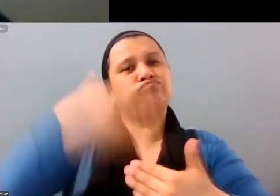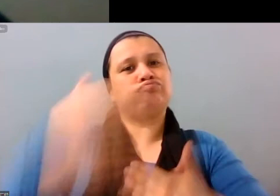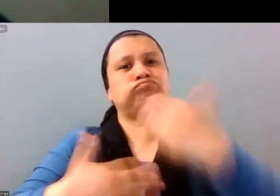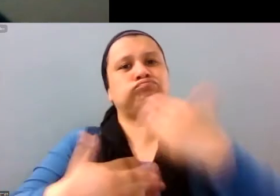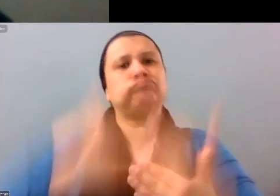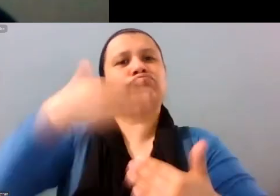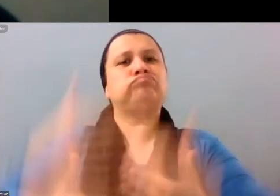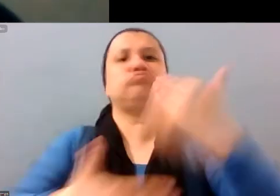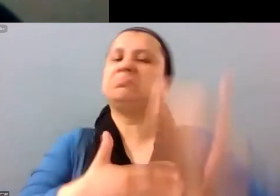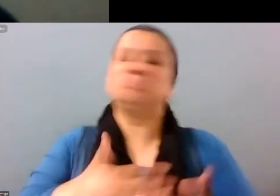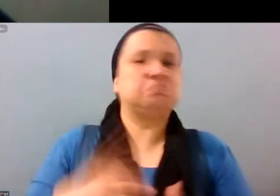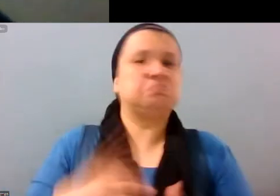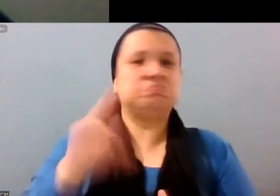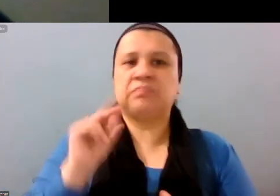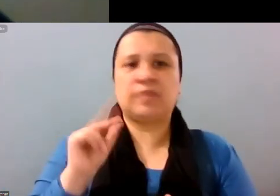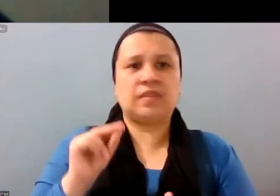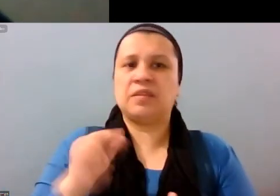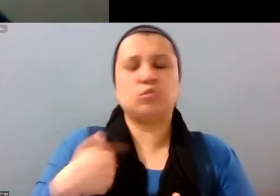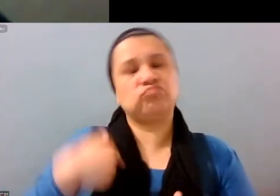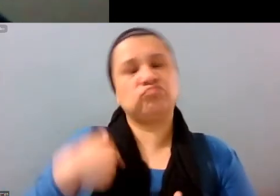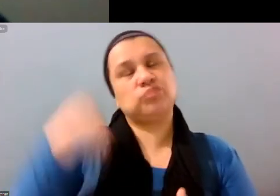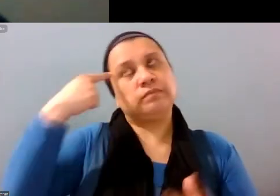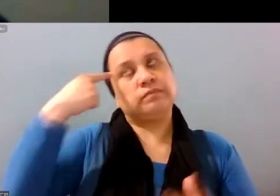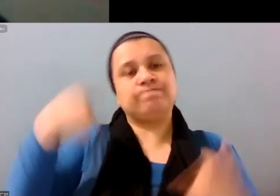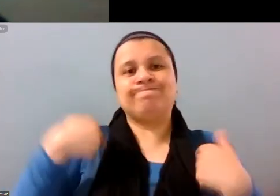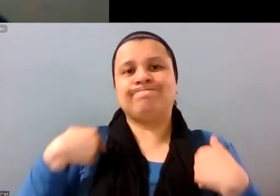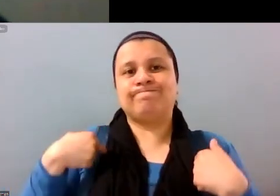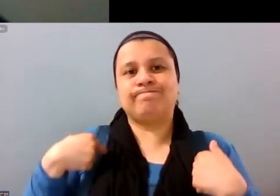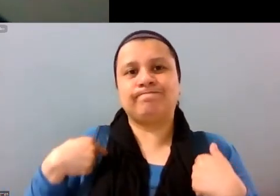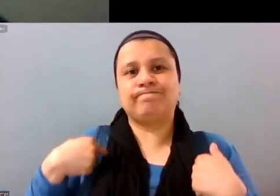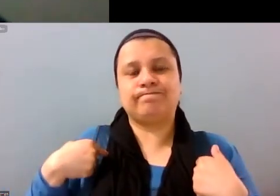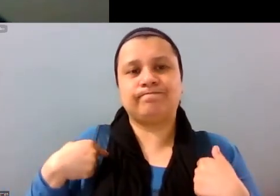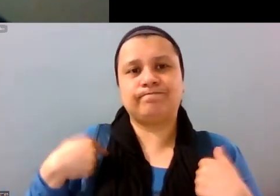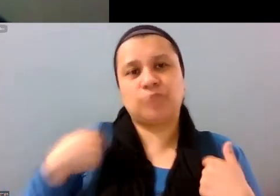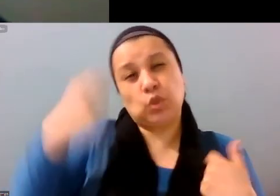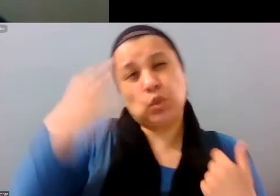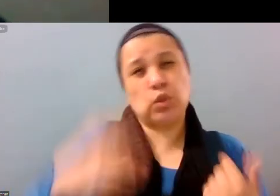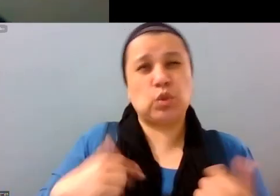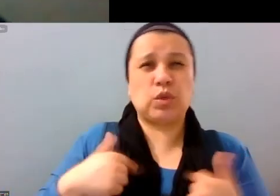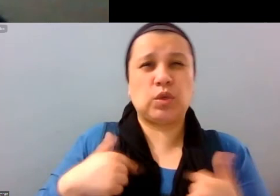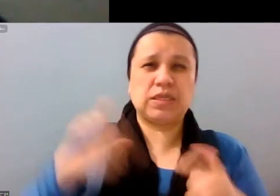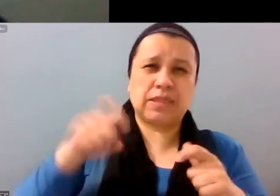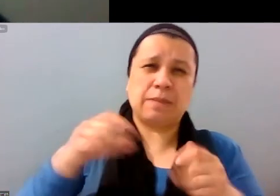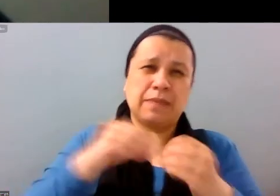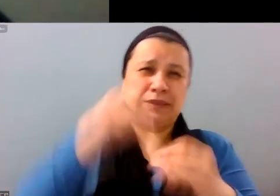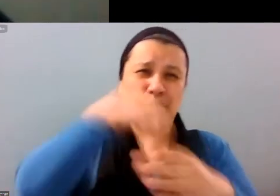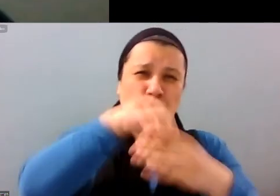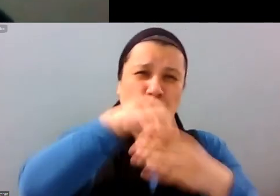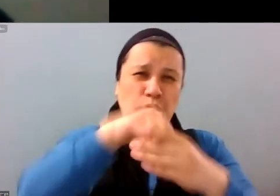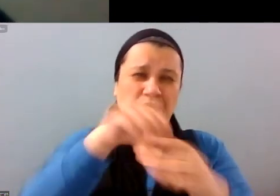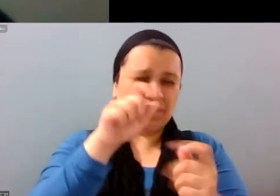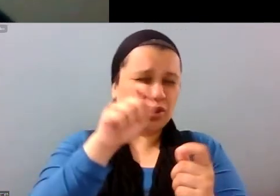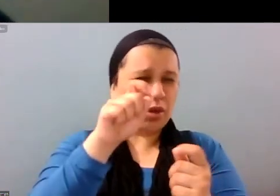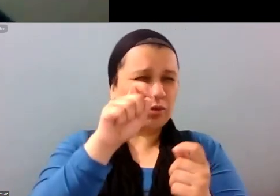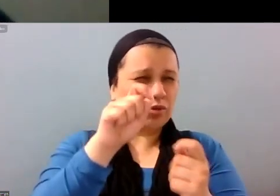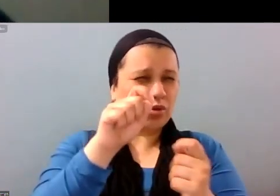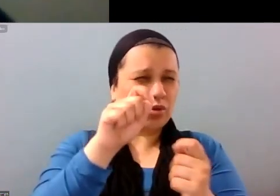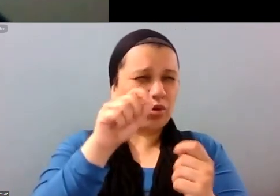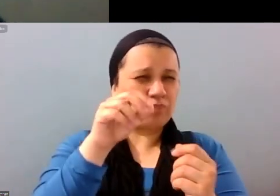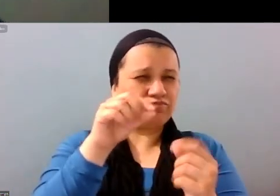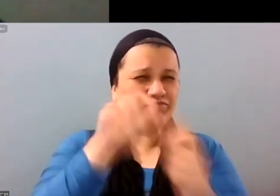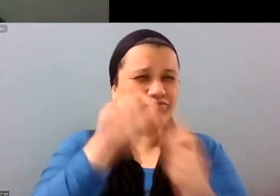me parece a mí que si deberían de hacerse contenidos como clave no sé si ya lo han